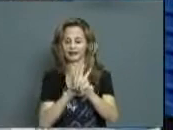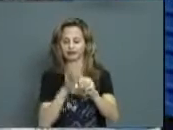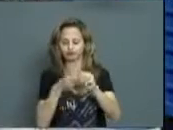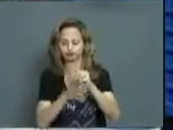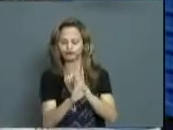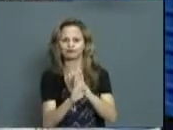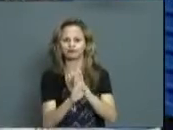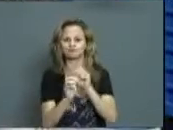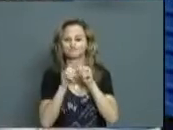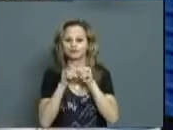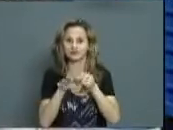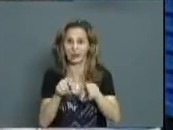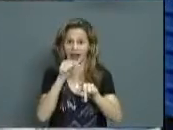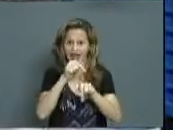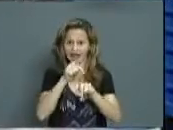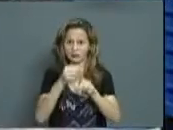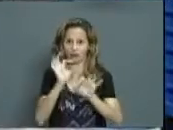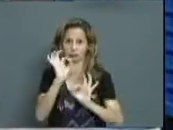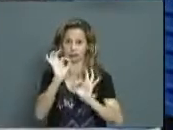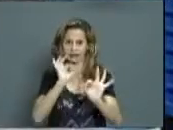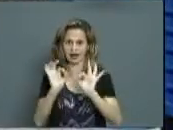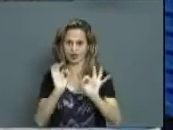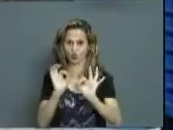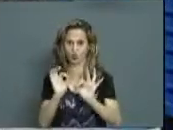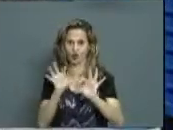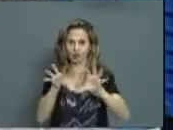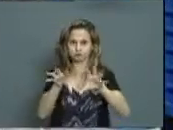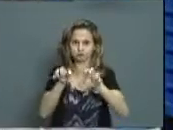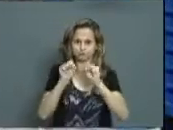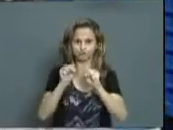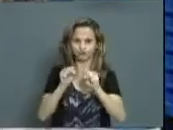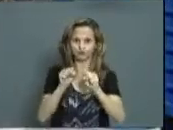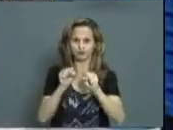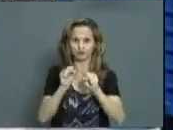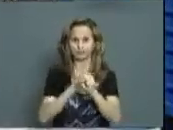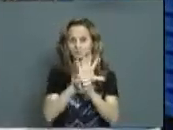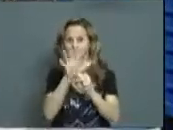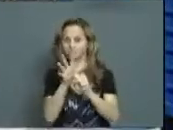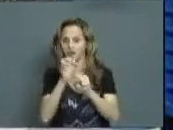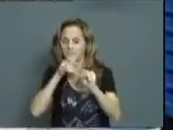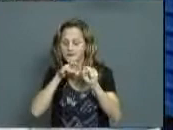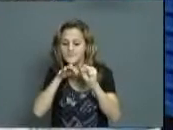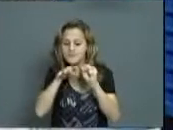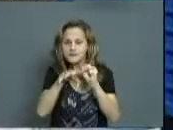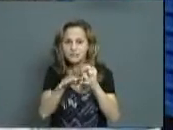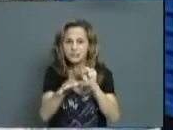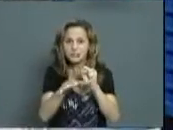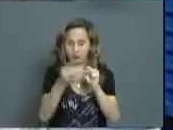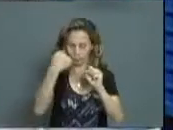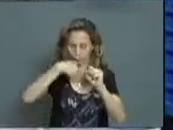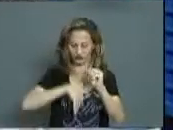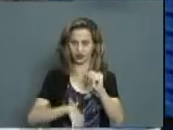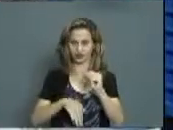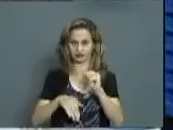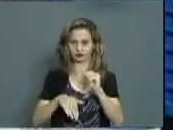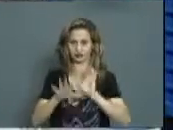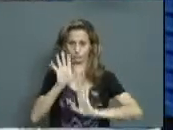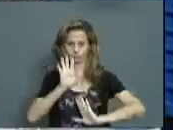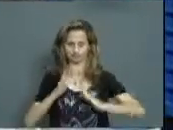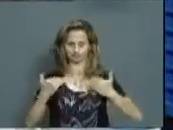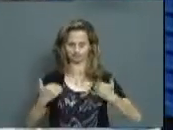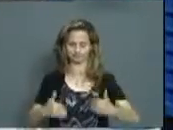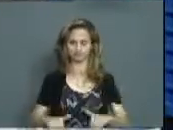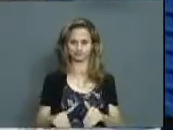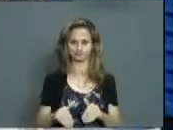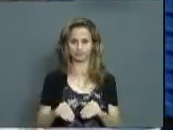Se adhiera a la célula. Que se adhiera a la célula para que entonces el virus entre su información genética a la célula humana.